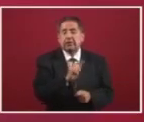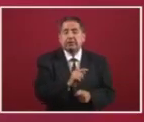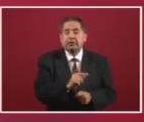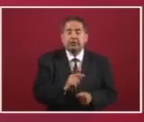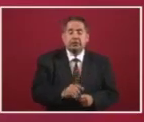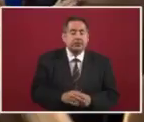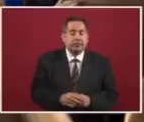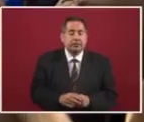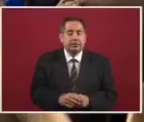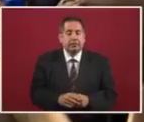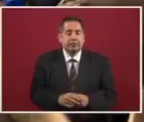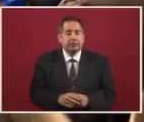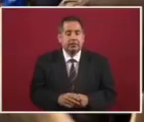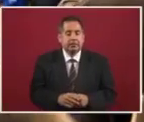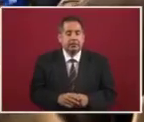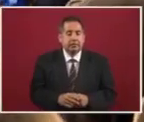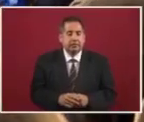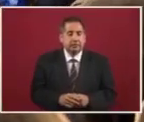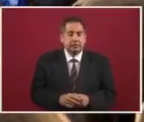por